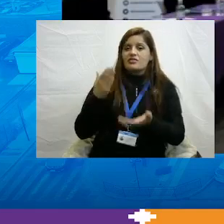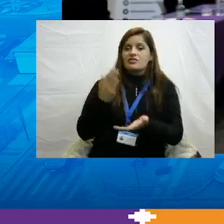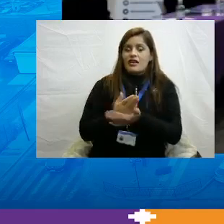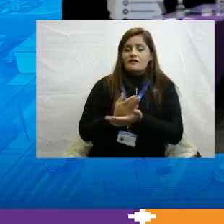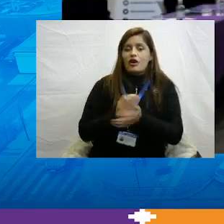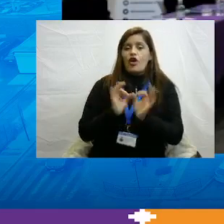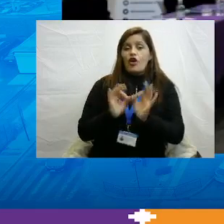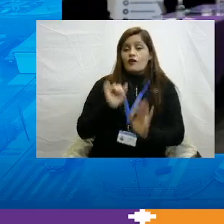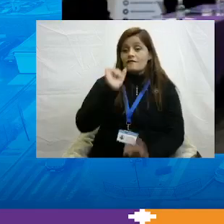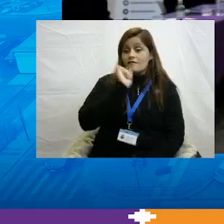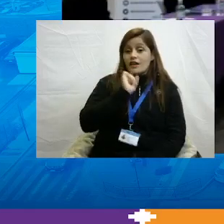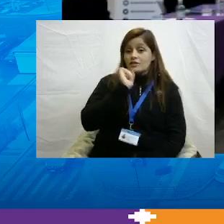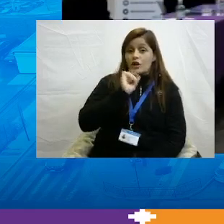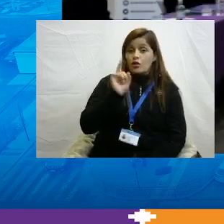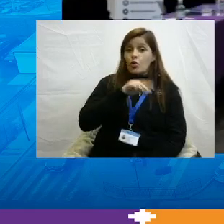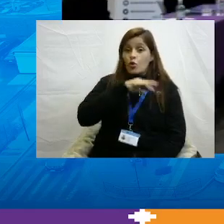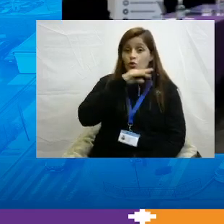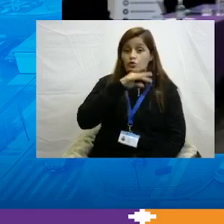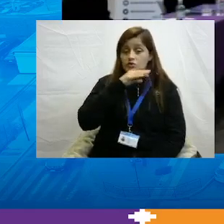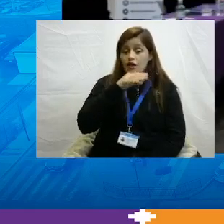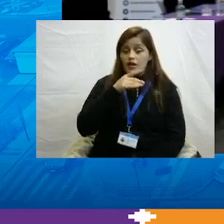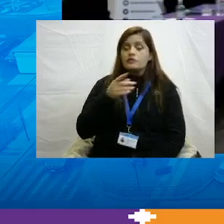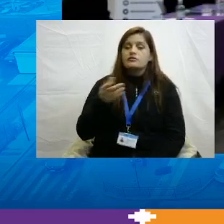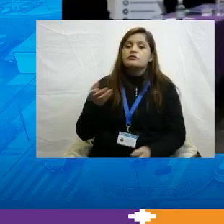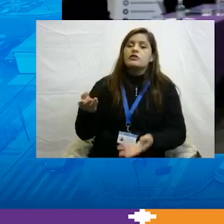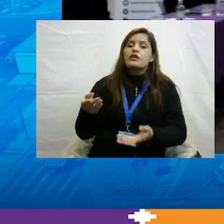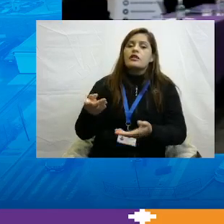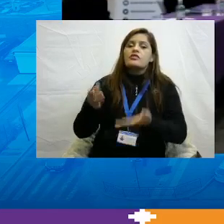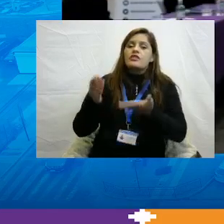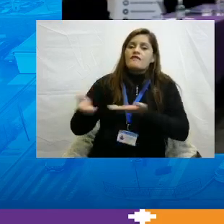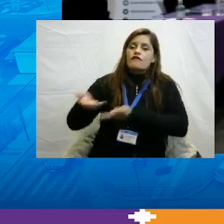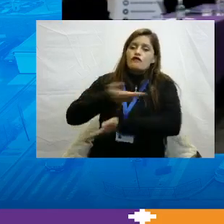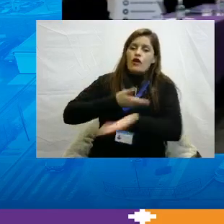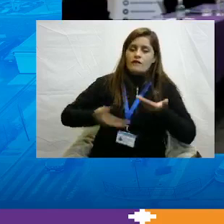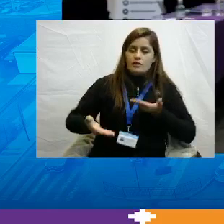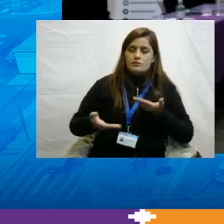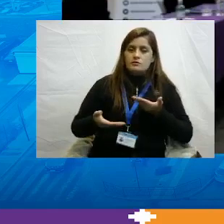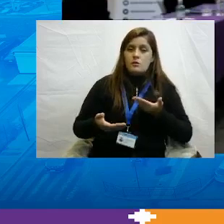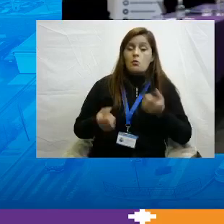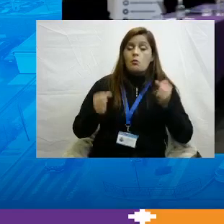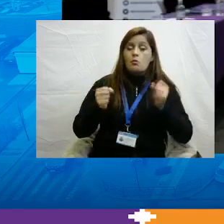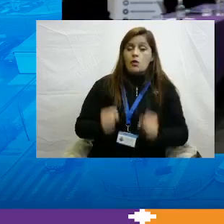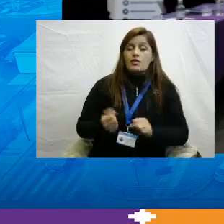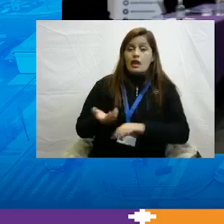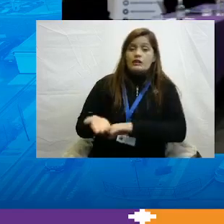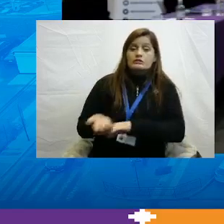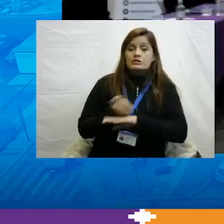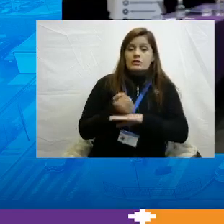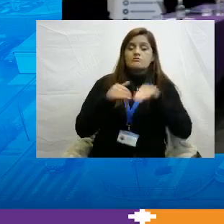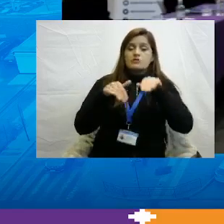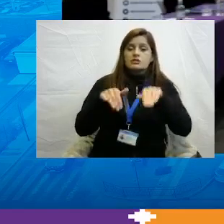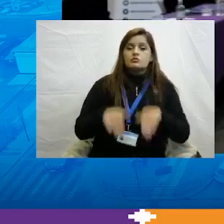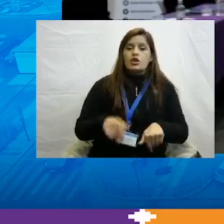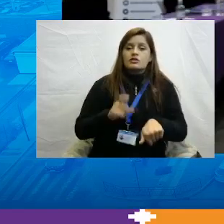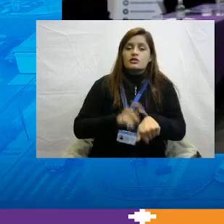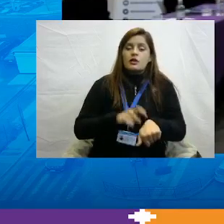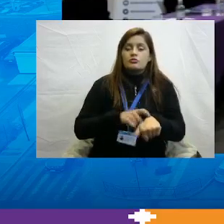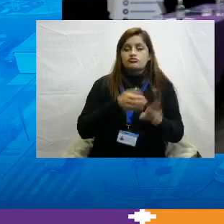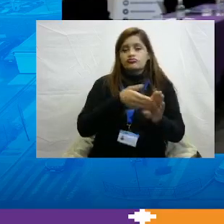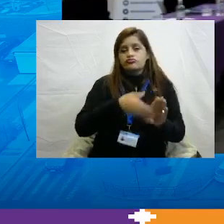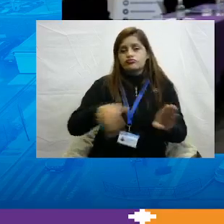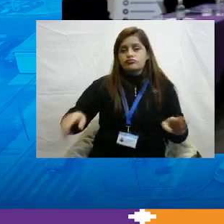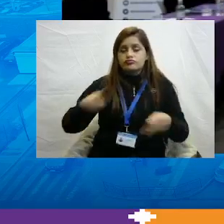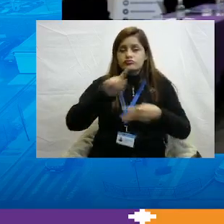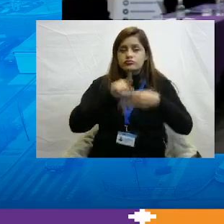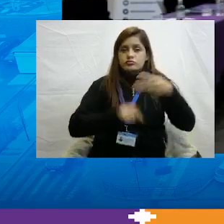o a falta de convención después del uso para que ha sido prestada. Por lo tanto, se puede exigir la restitución del mismo en el tiempo estipulado en tres